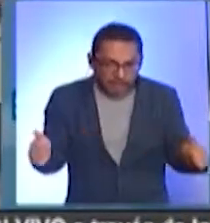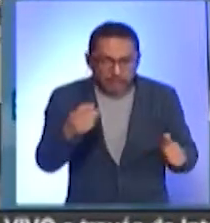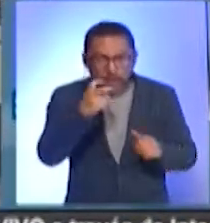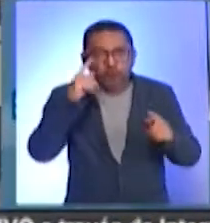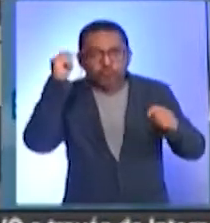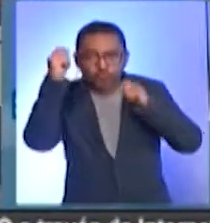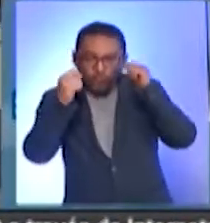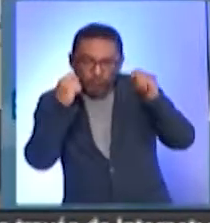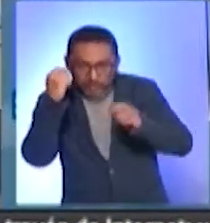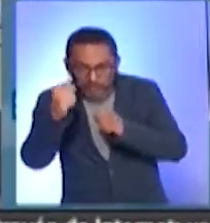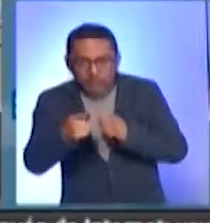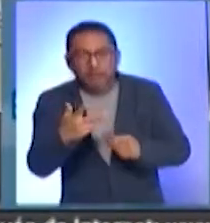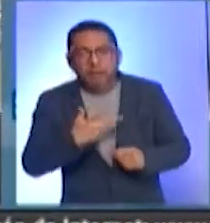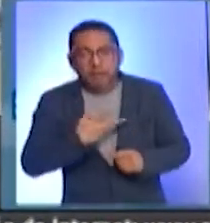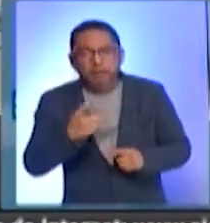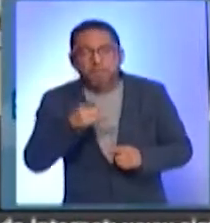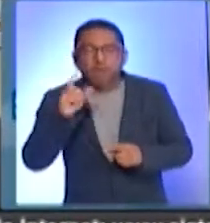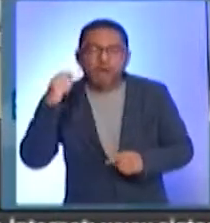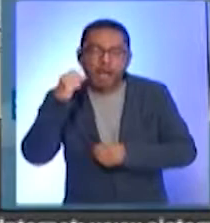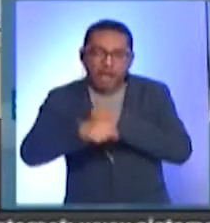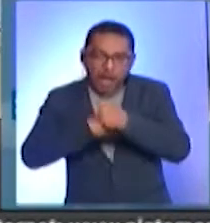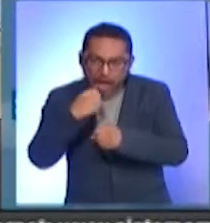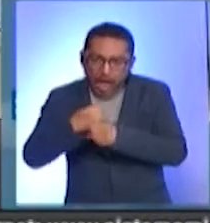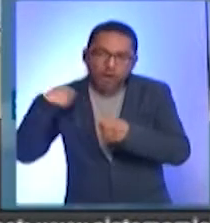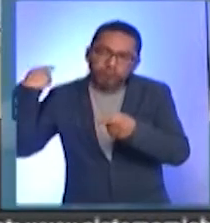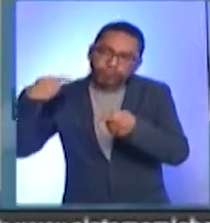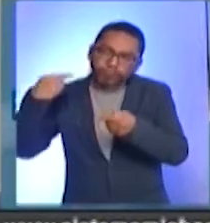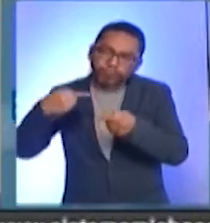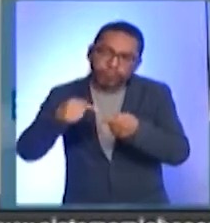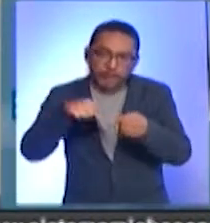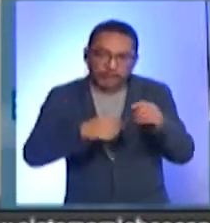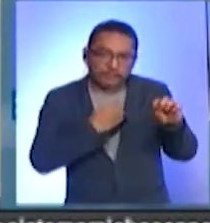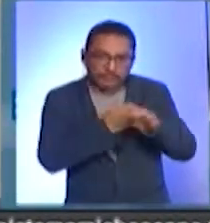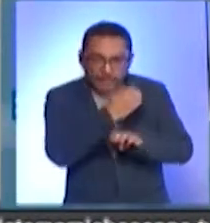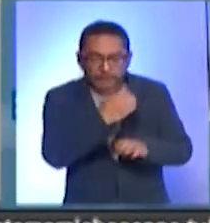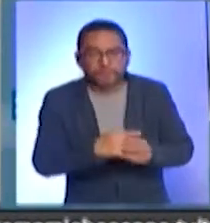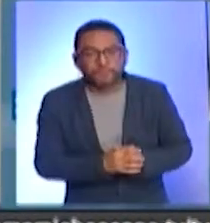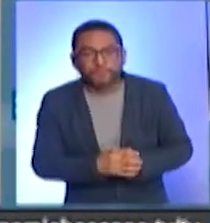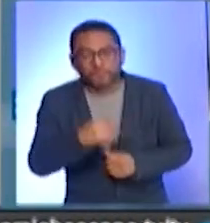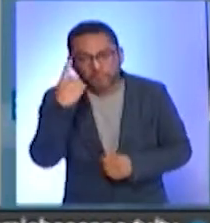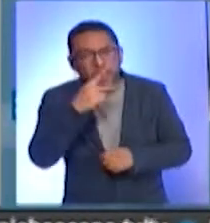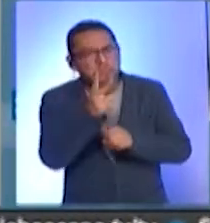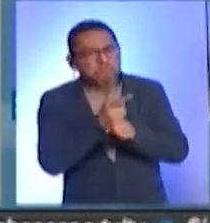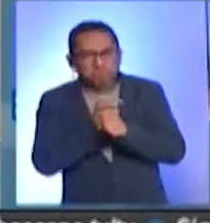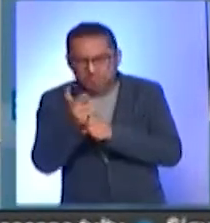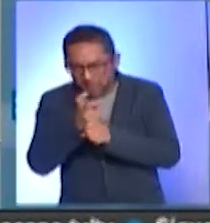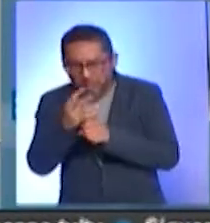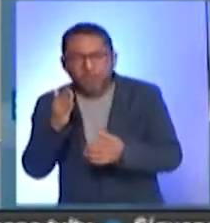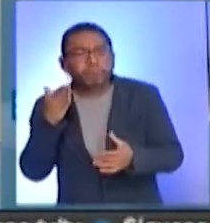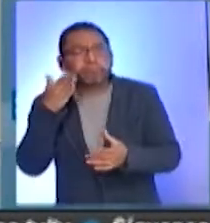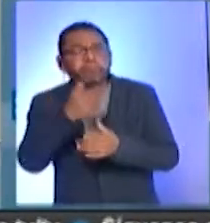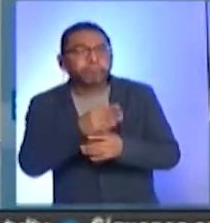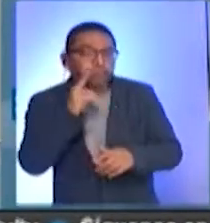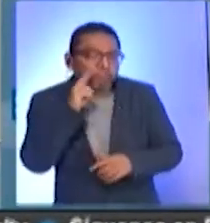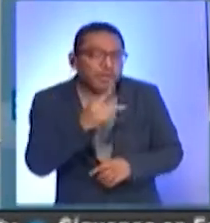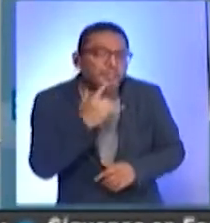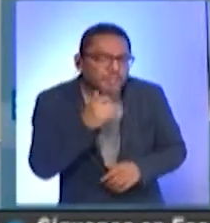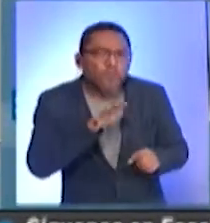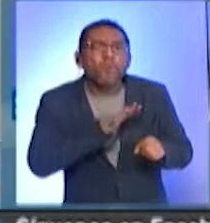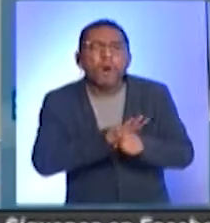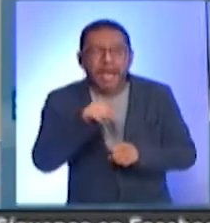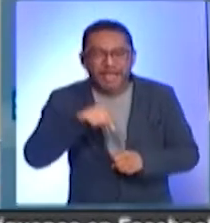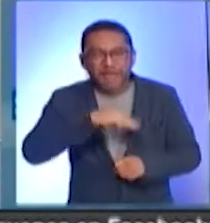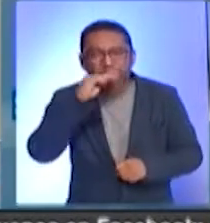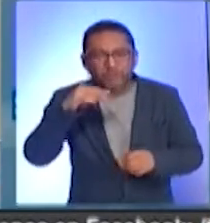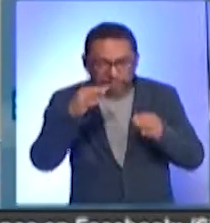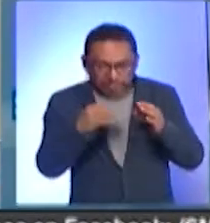que se ha realizado en los últimos años en la entidad cuáles son las señales cómo se